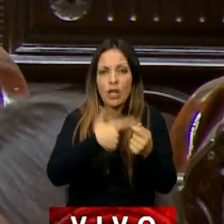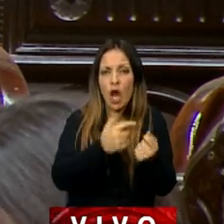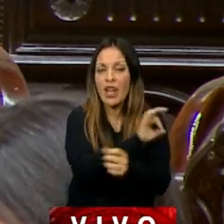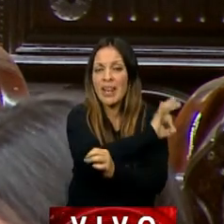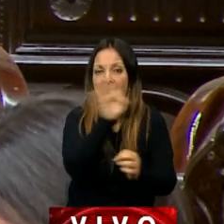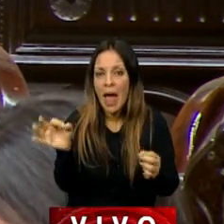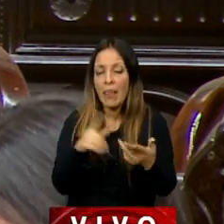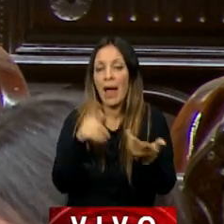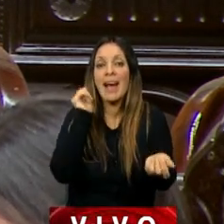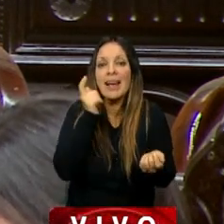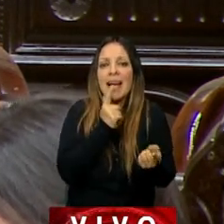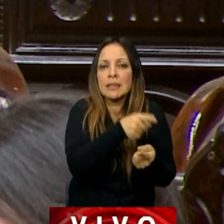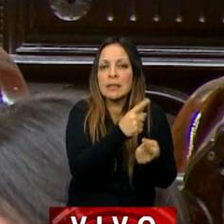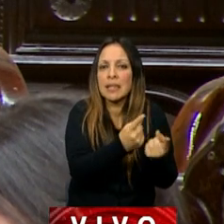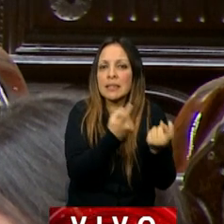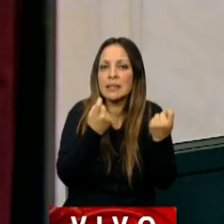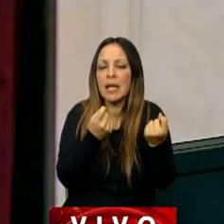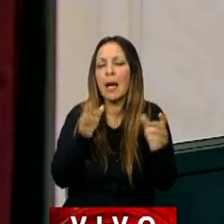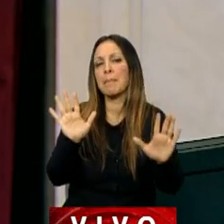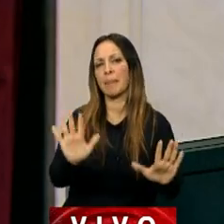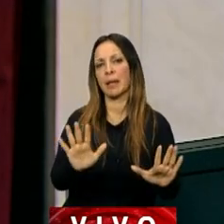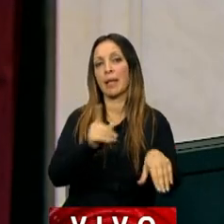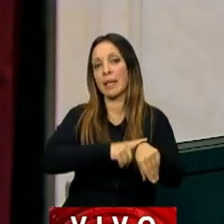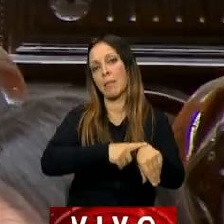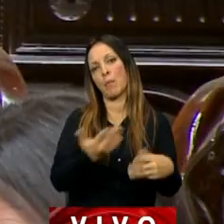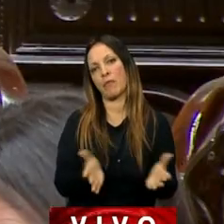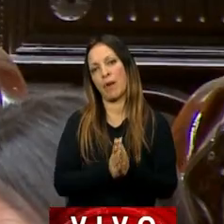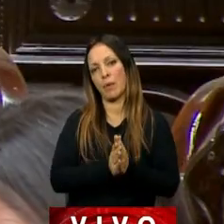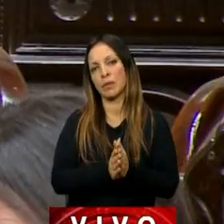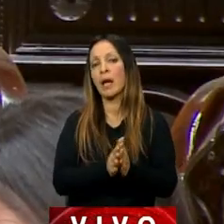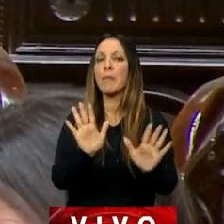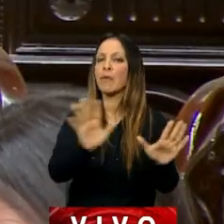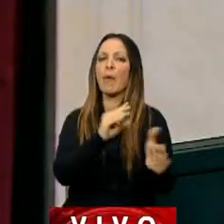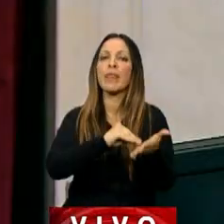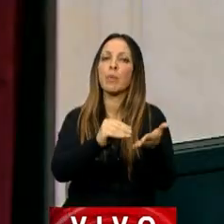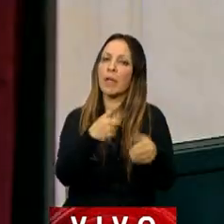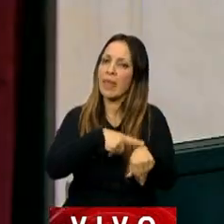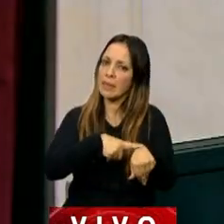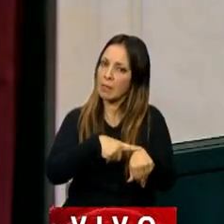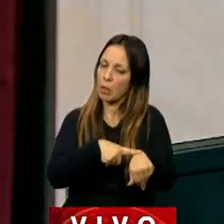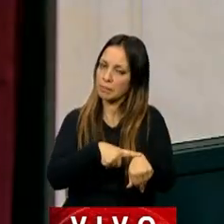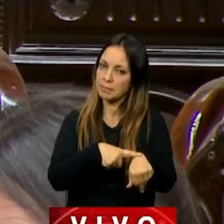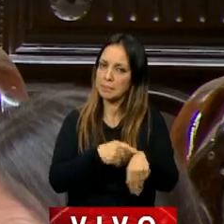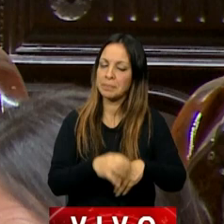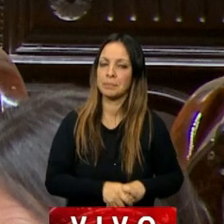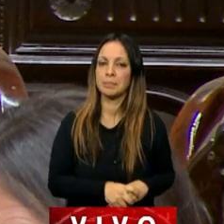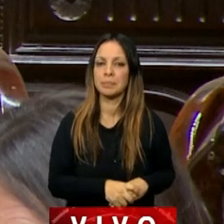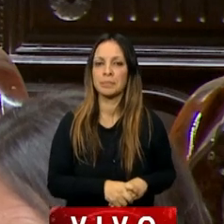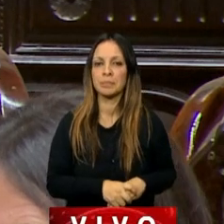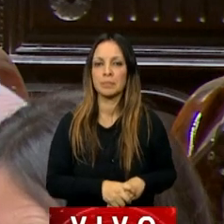gas necesario para envasar nuestra garrafa de gas. Diputada Cornejo, vaya redondeando.